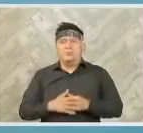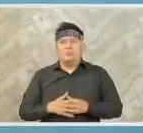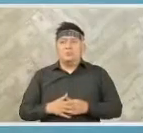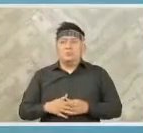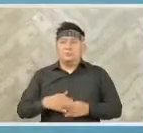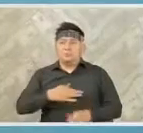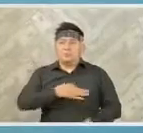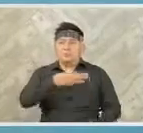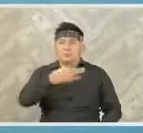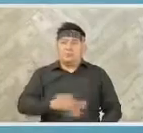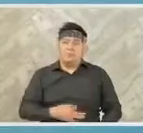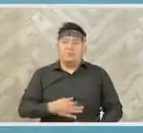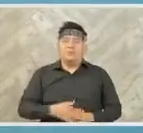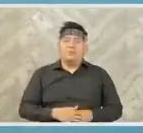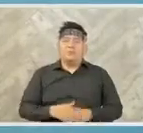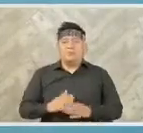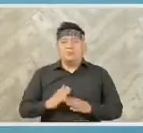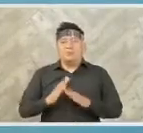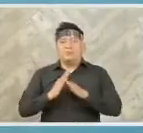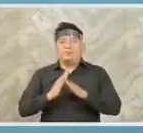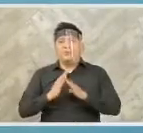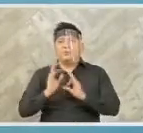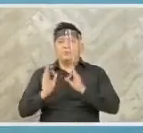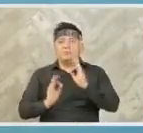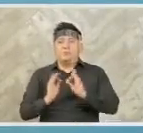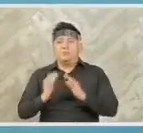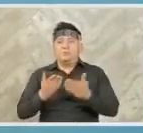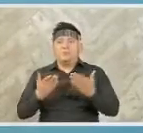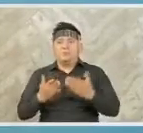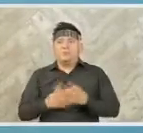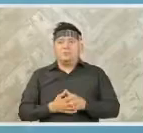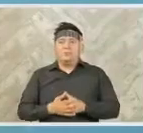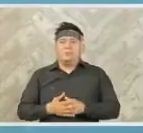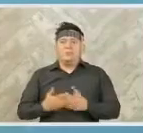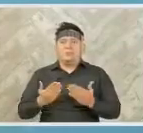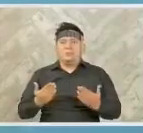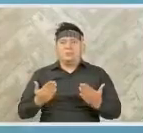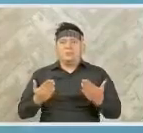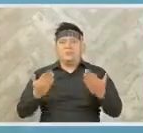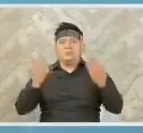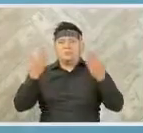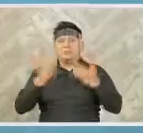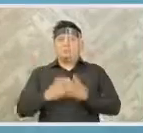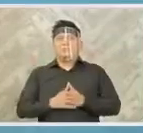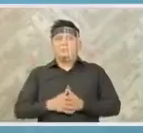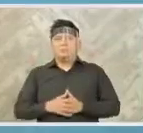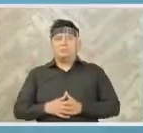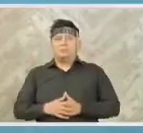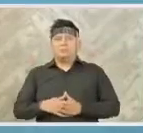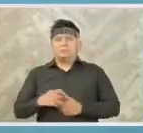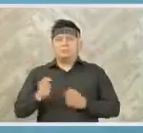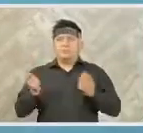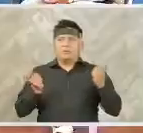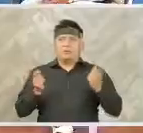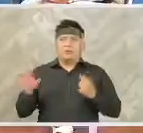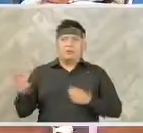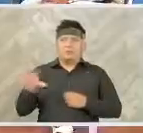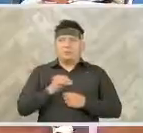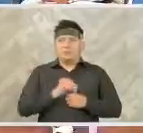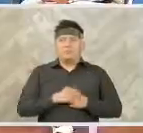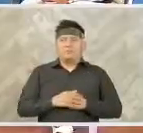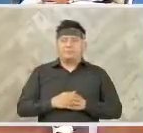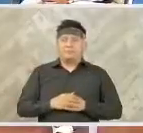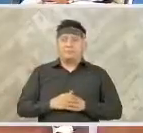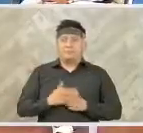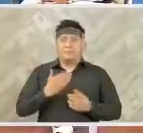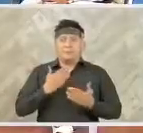de dignidad, de voluntariedad y de seguridad, y nos permitió, por supuesto, demostrar que la participación es una estrategia de todos.